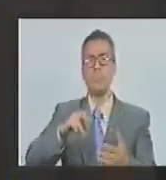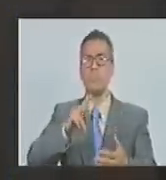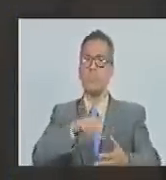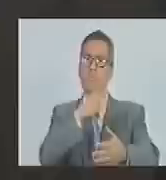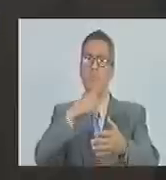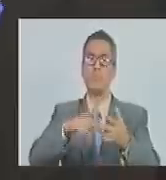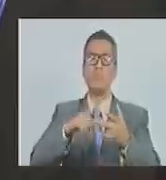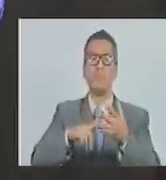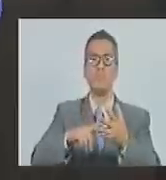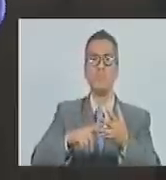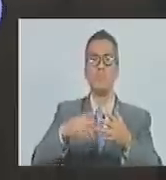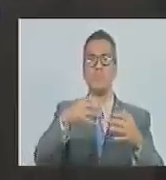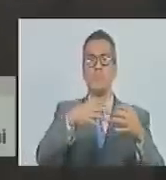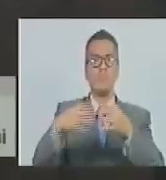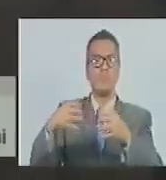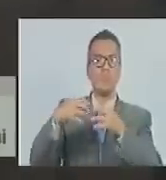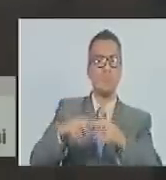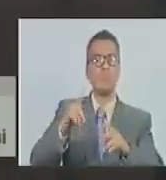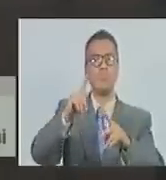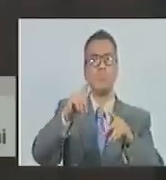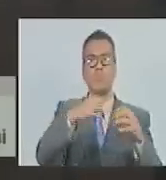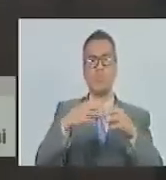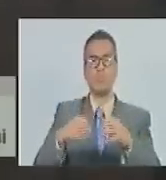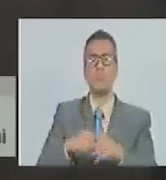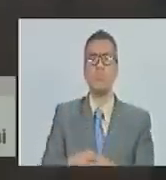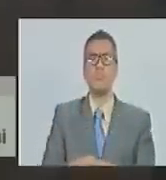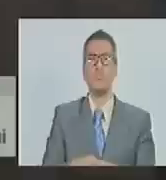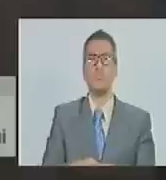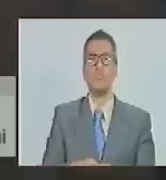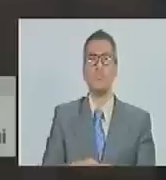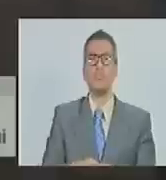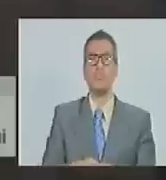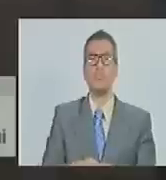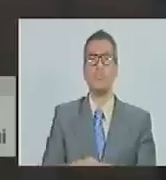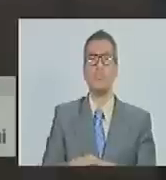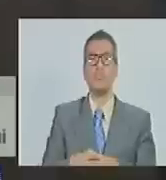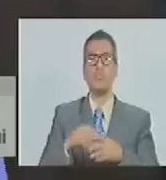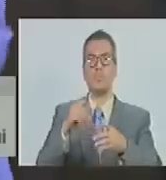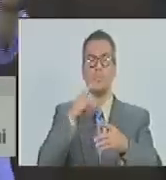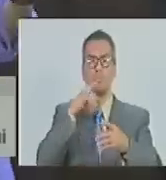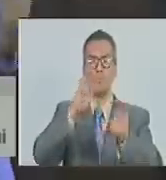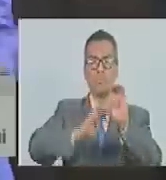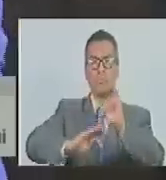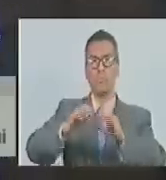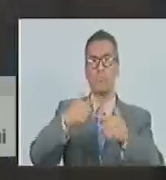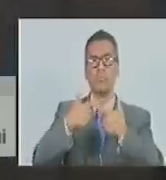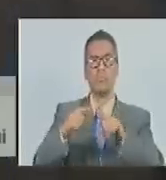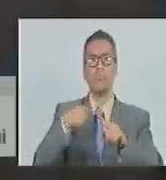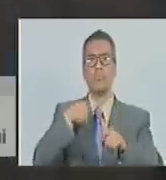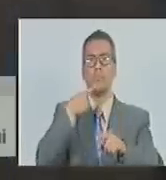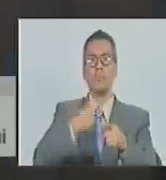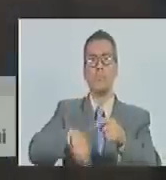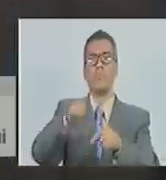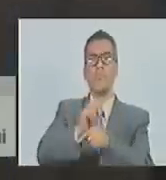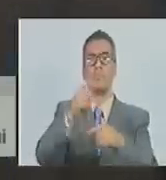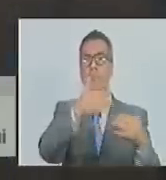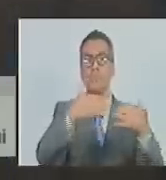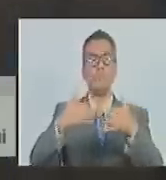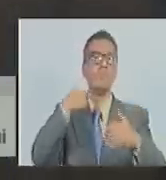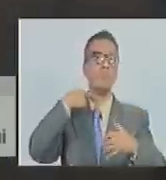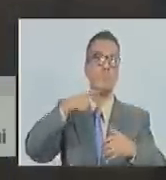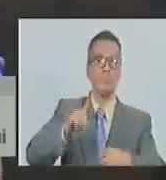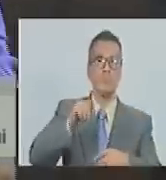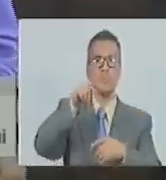como luchador de las causas justas, como luchador de la libertad, aquel que decía: la única lucha que se pierde